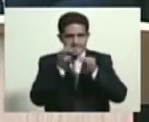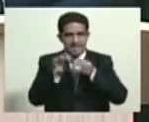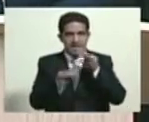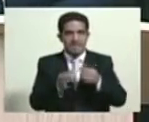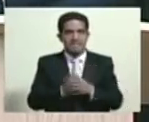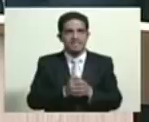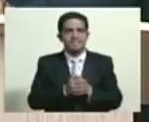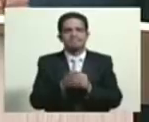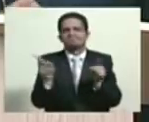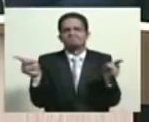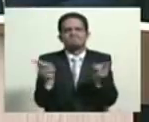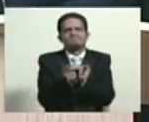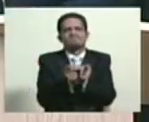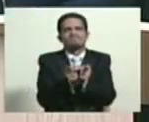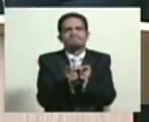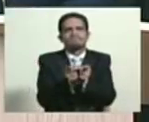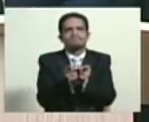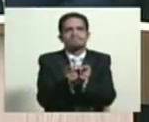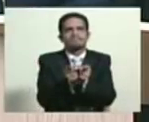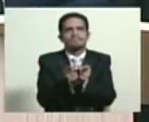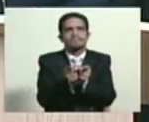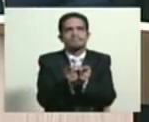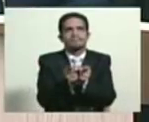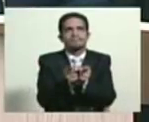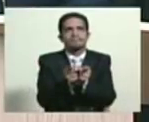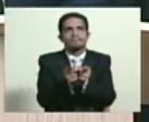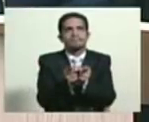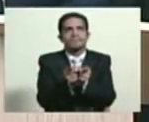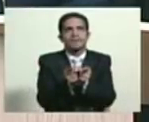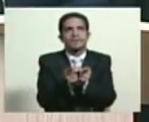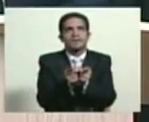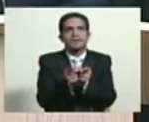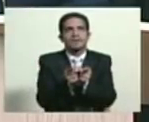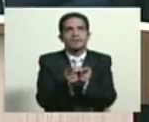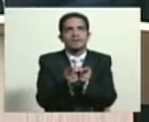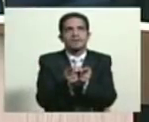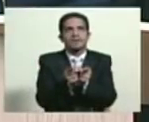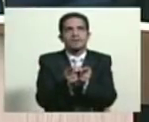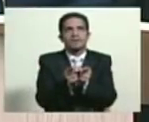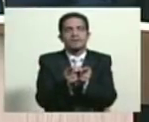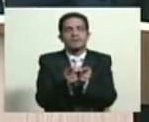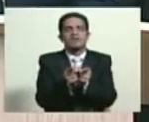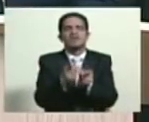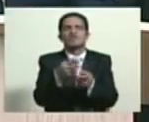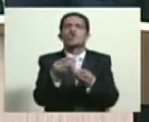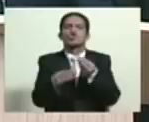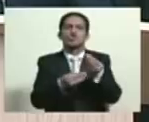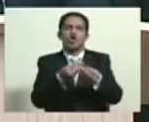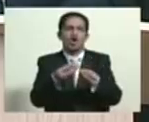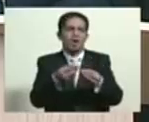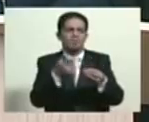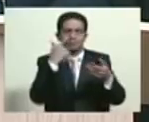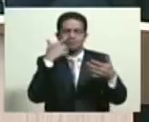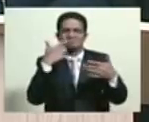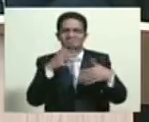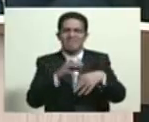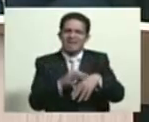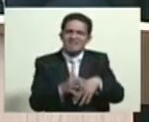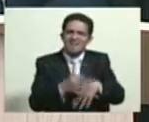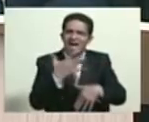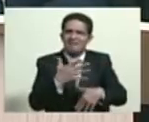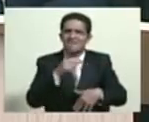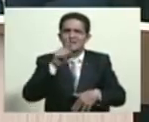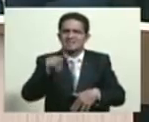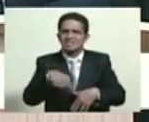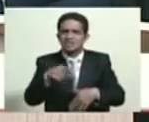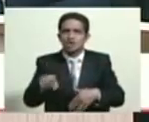poder brevemente dimensionar el nivel de barbarie en este ataque que provocaron,